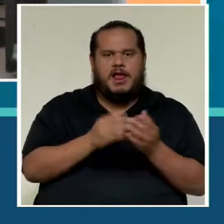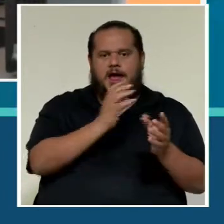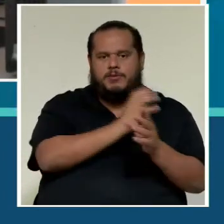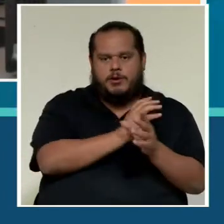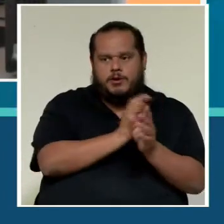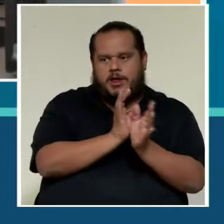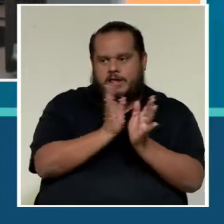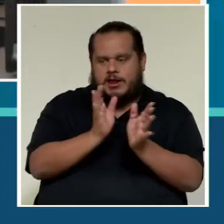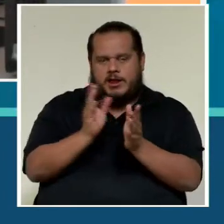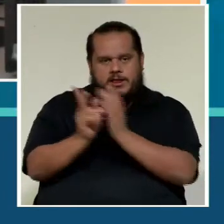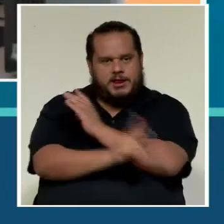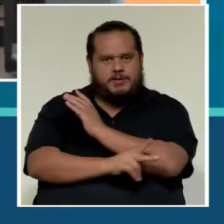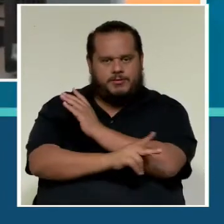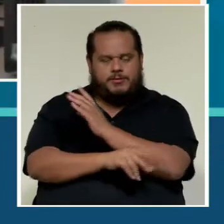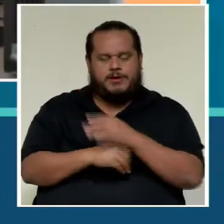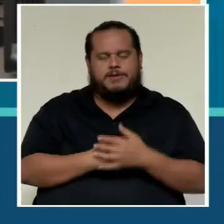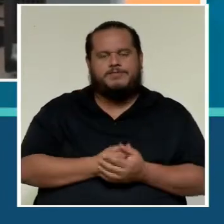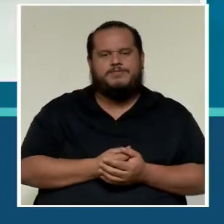República.